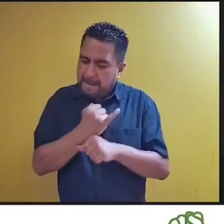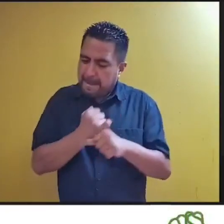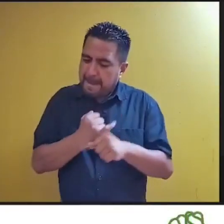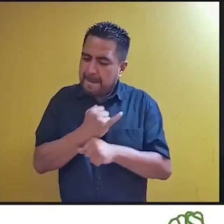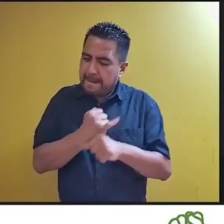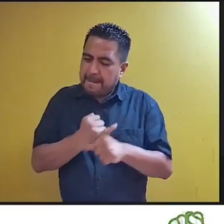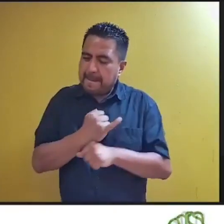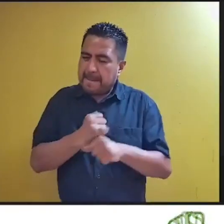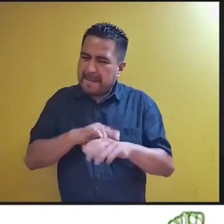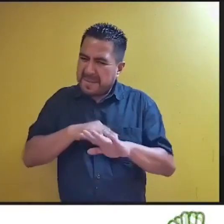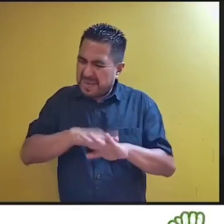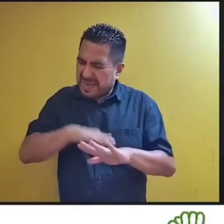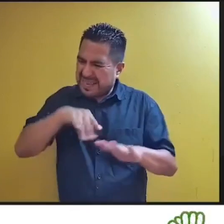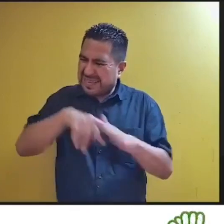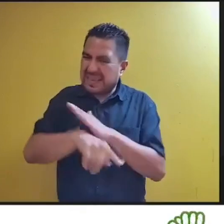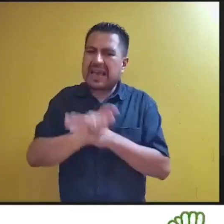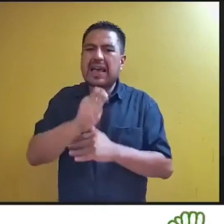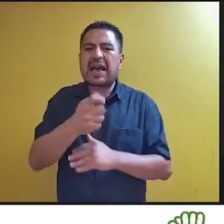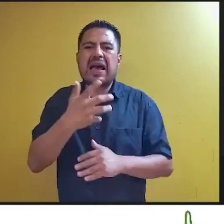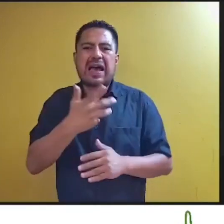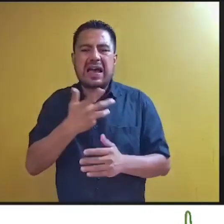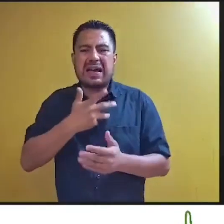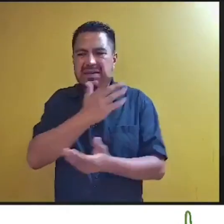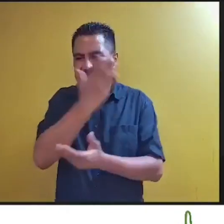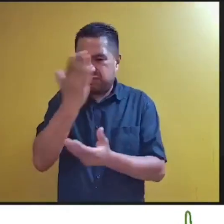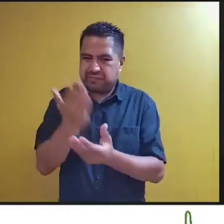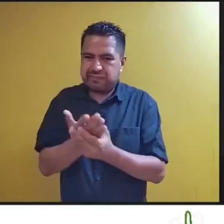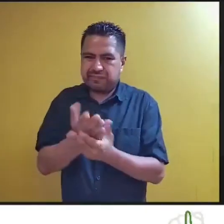Analizando lo que existe en el expediente,